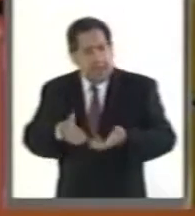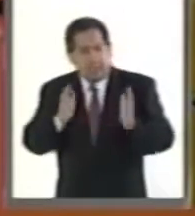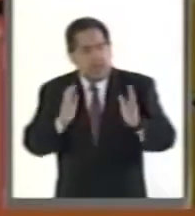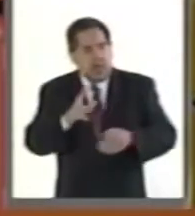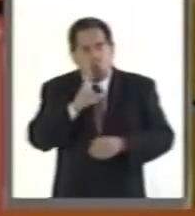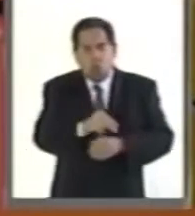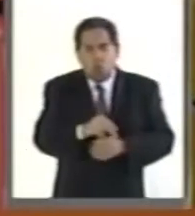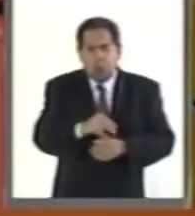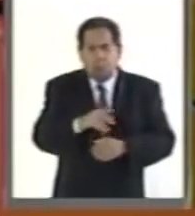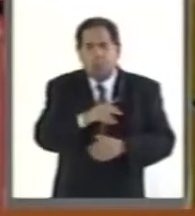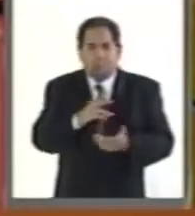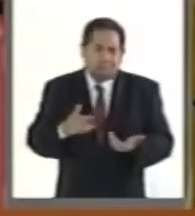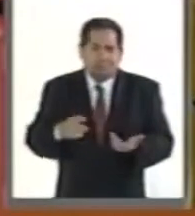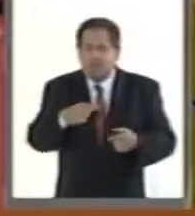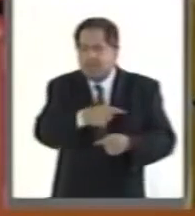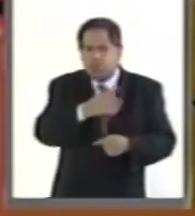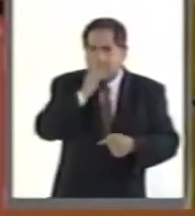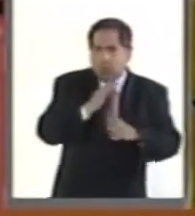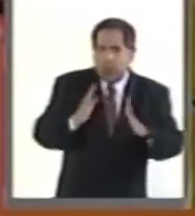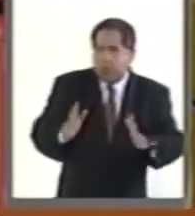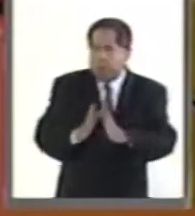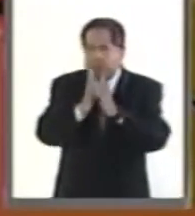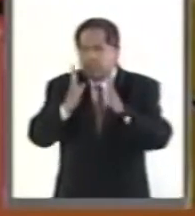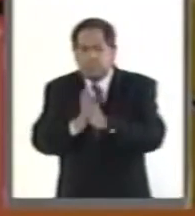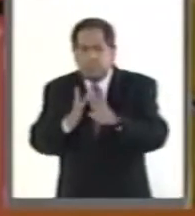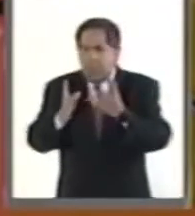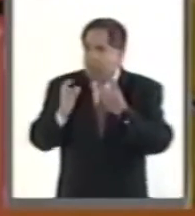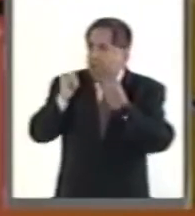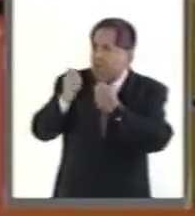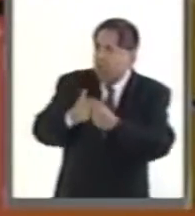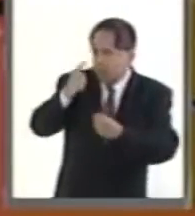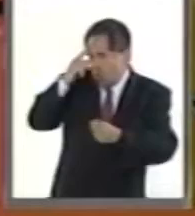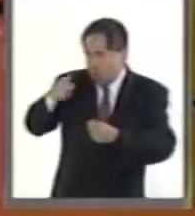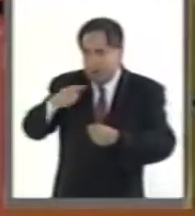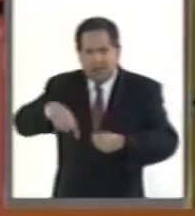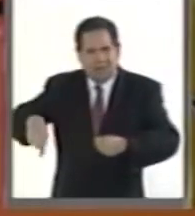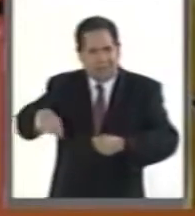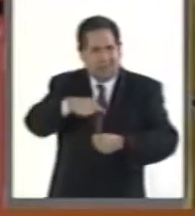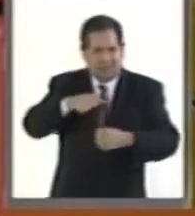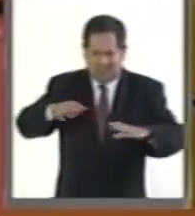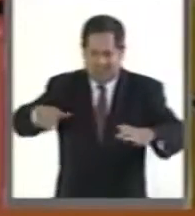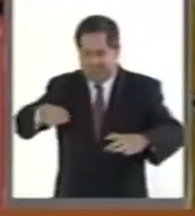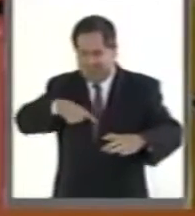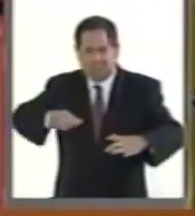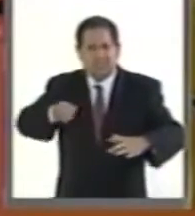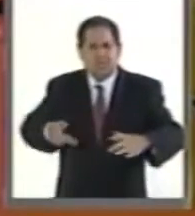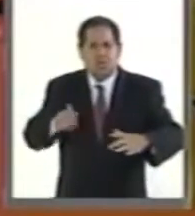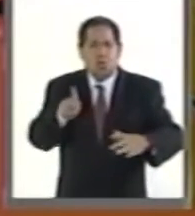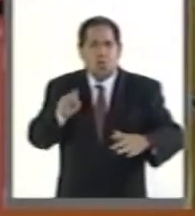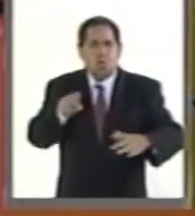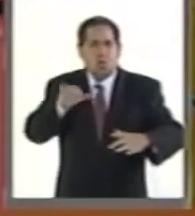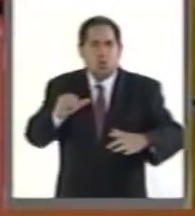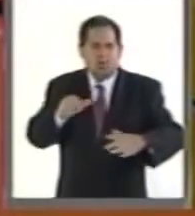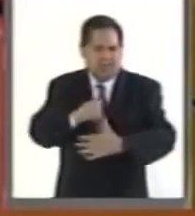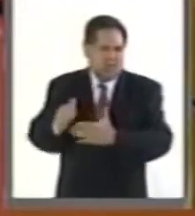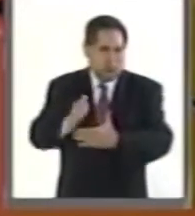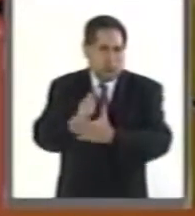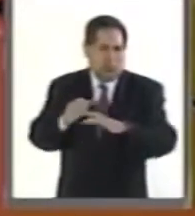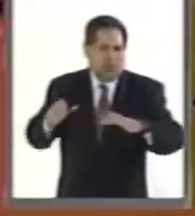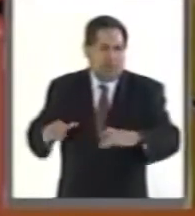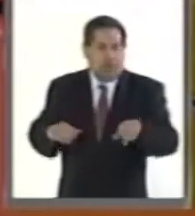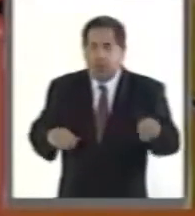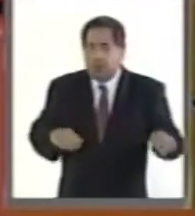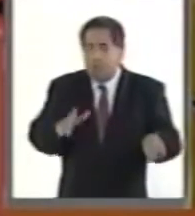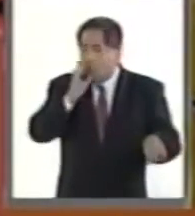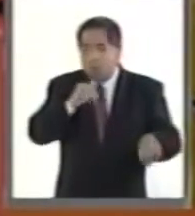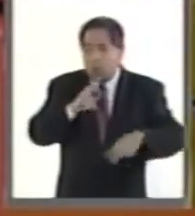por lo tanto, participar en la vida de la polis y perdía también el derecho